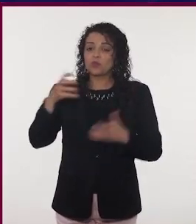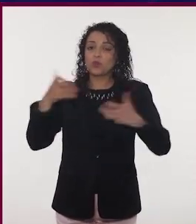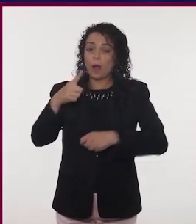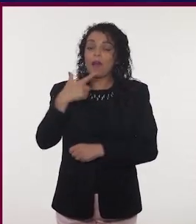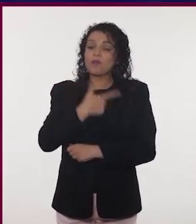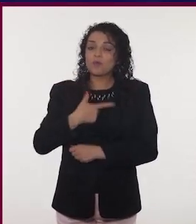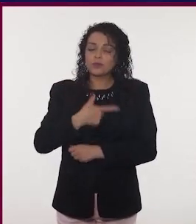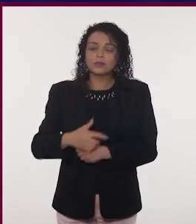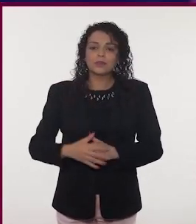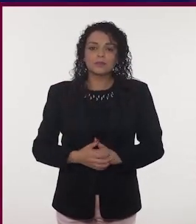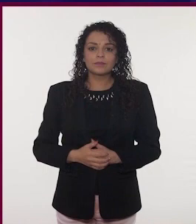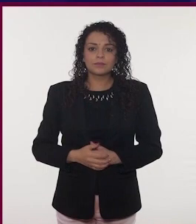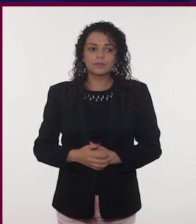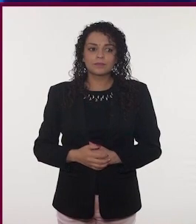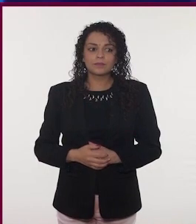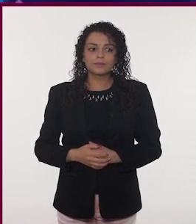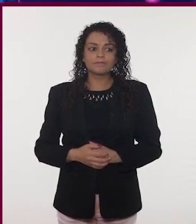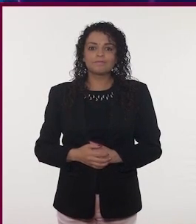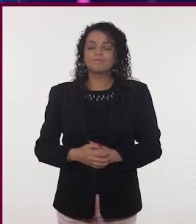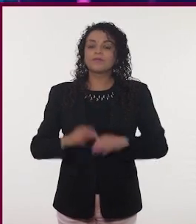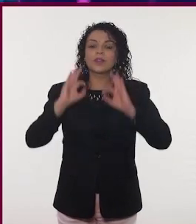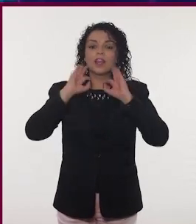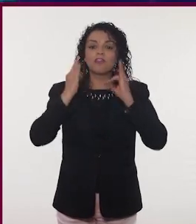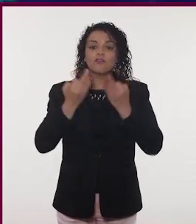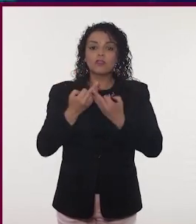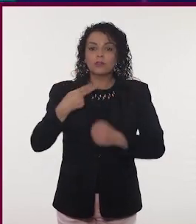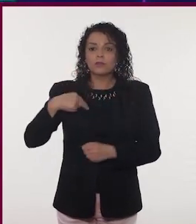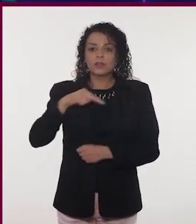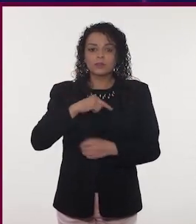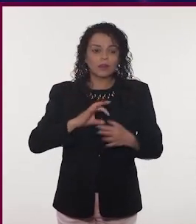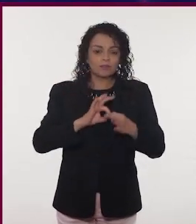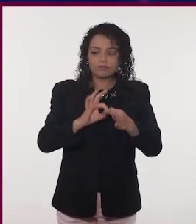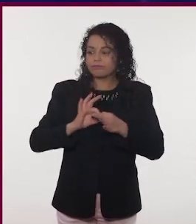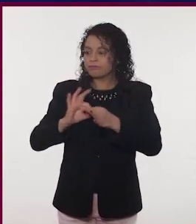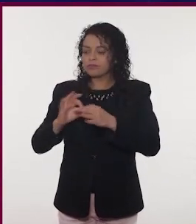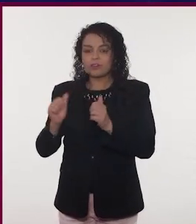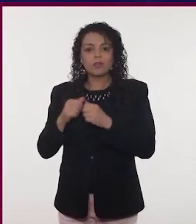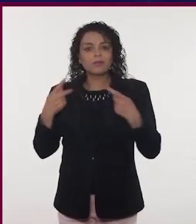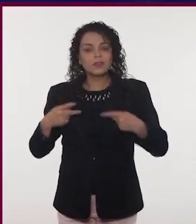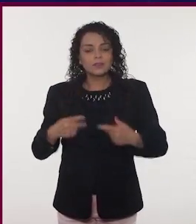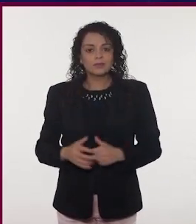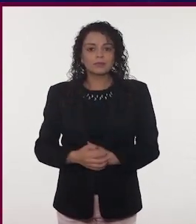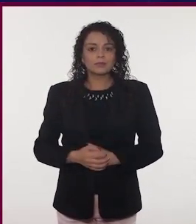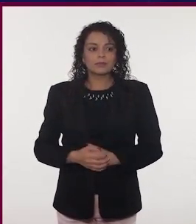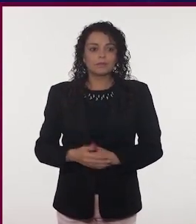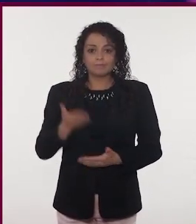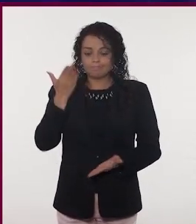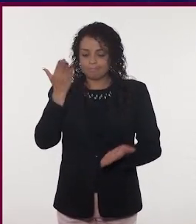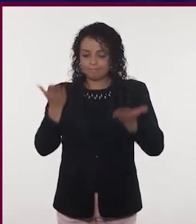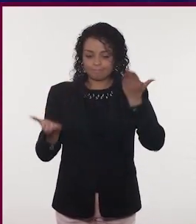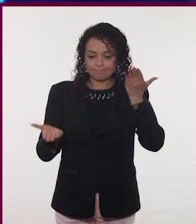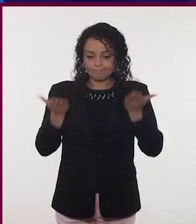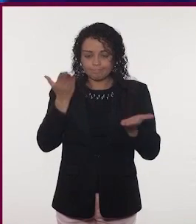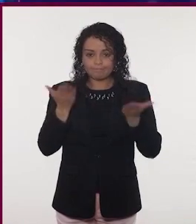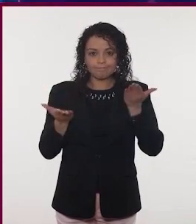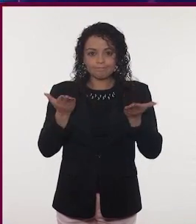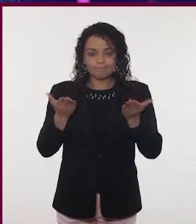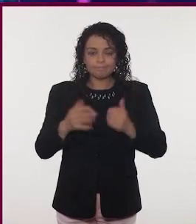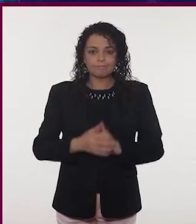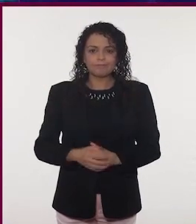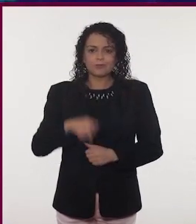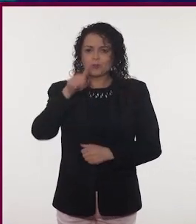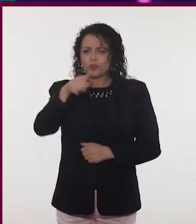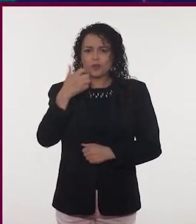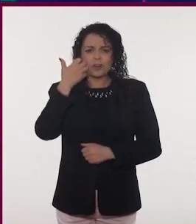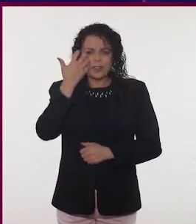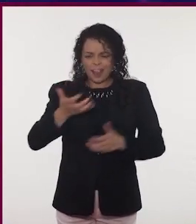que ver más con la forma en la que nos relacionamos. Es tener un balance. Pues es básicamente hacer lo que tú quieres